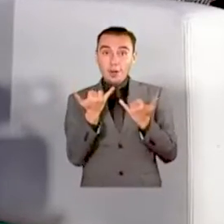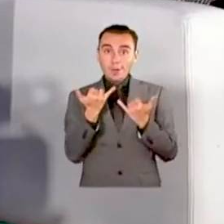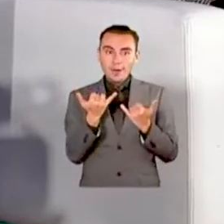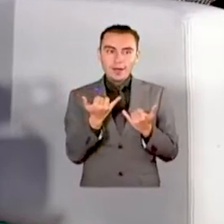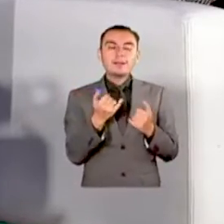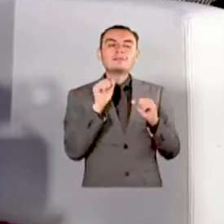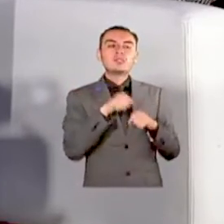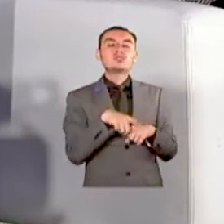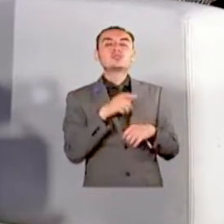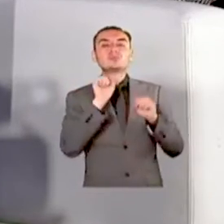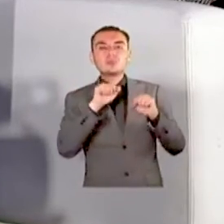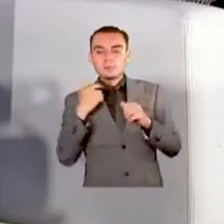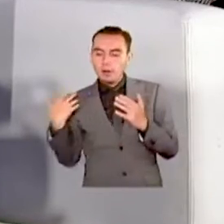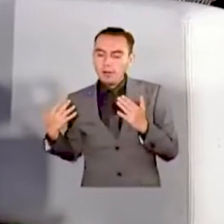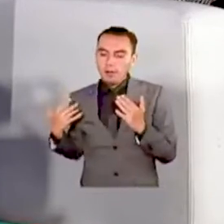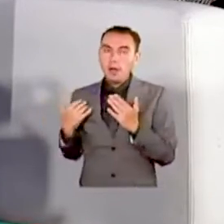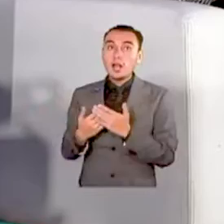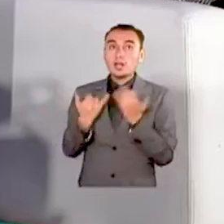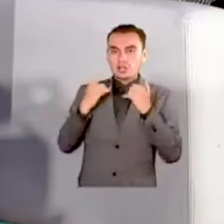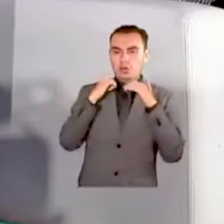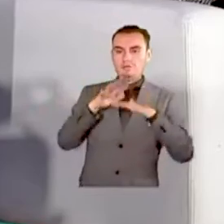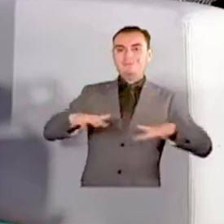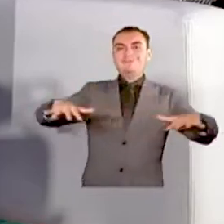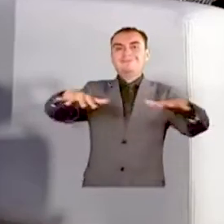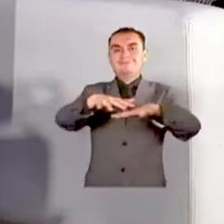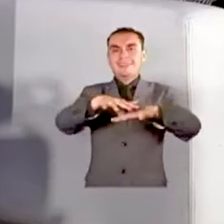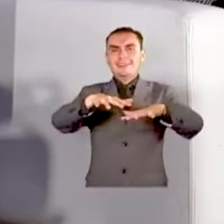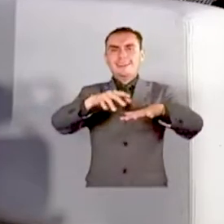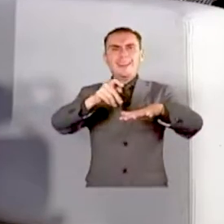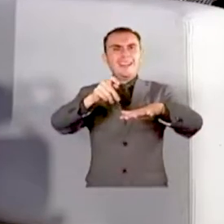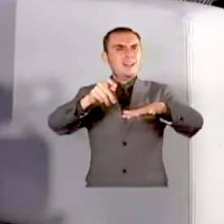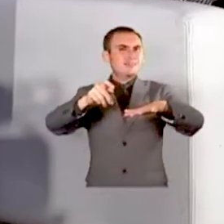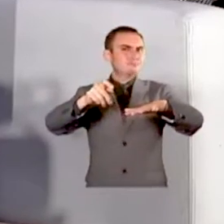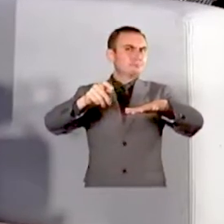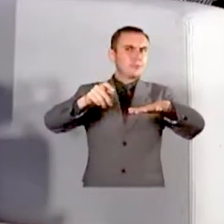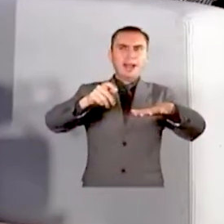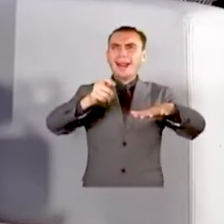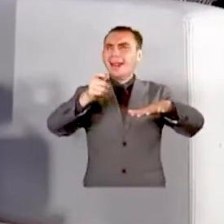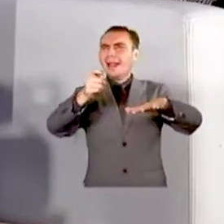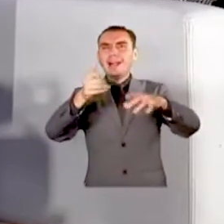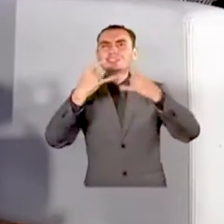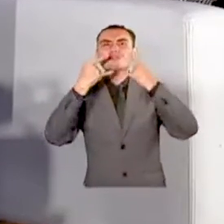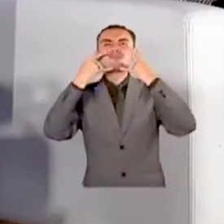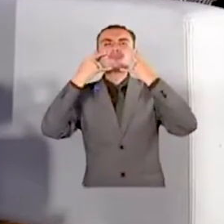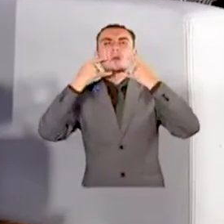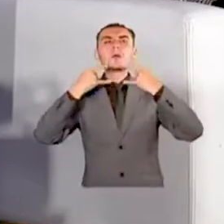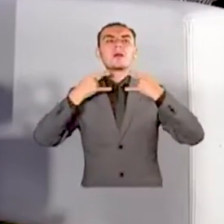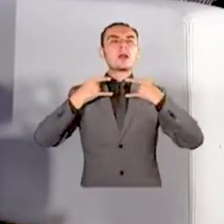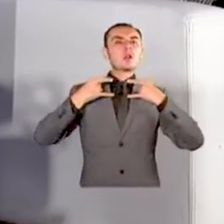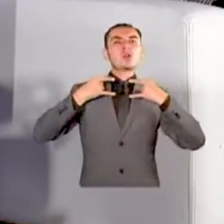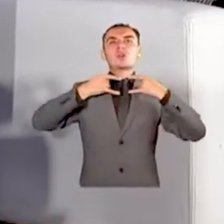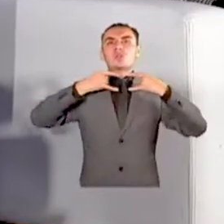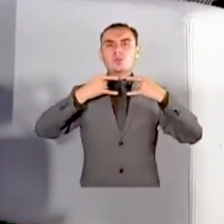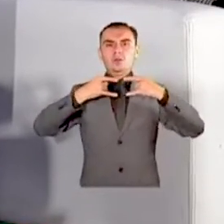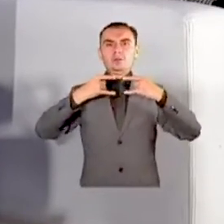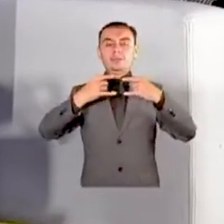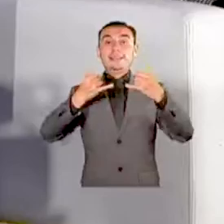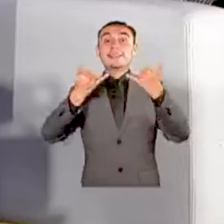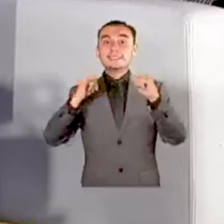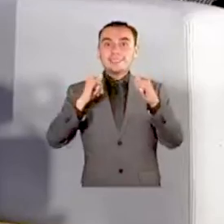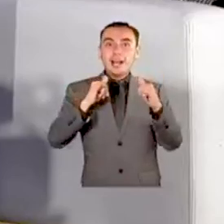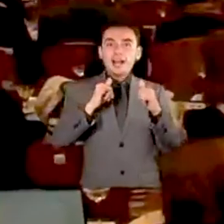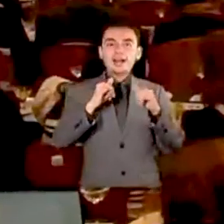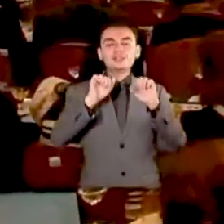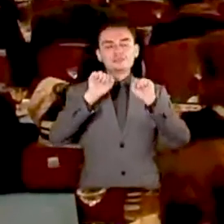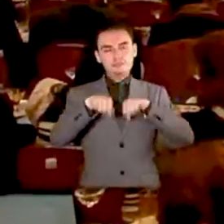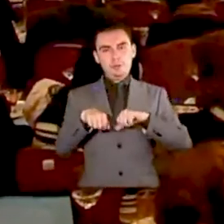día estemos, y estoy viéndolo hoy aquí, casi que sin máscara, sin tapabocas, y tratando ya de